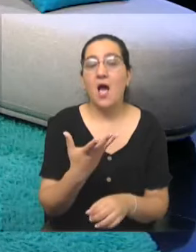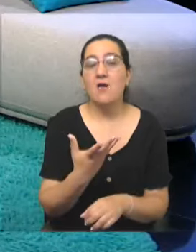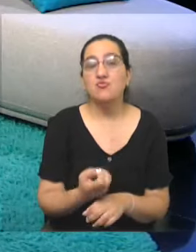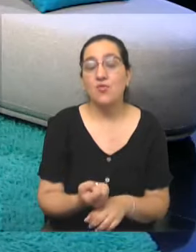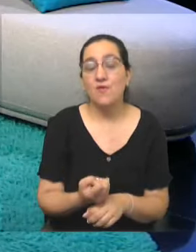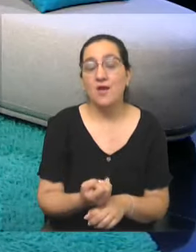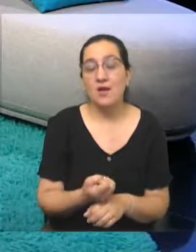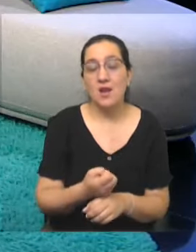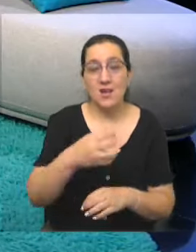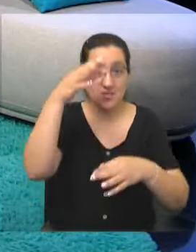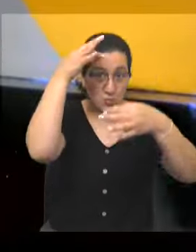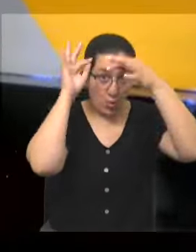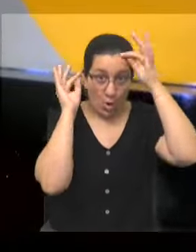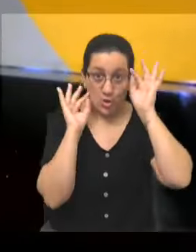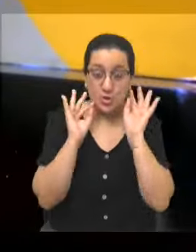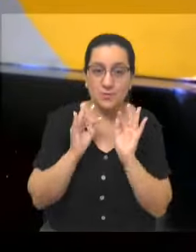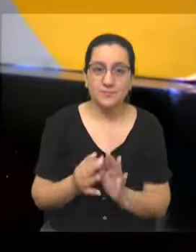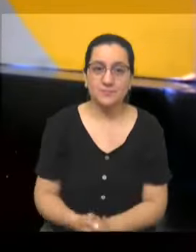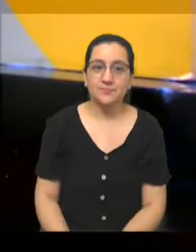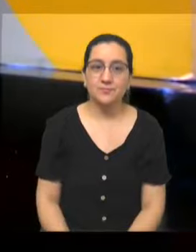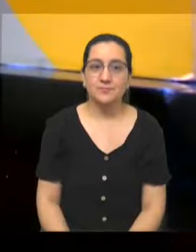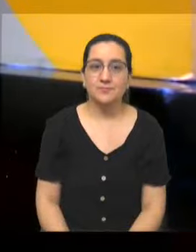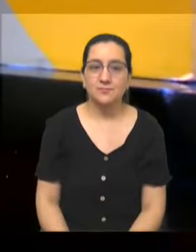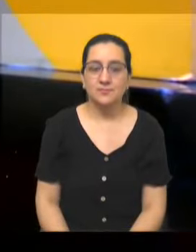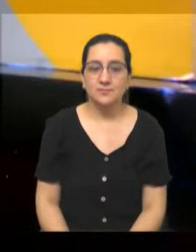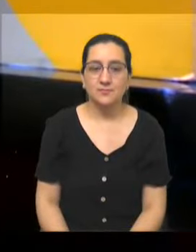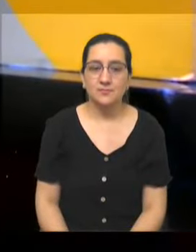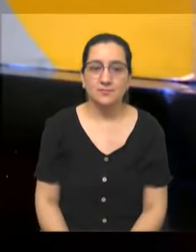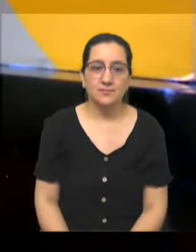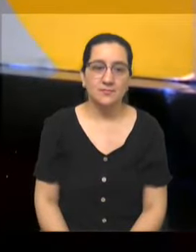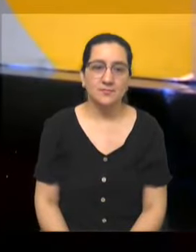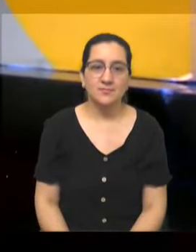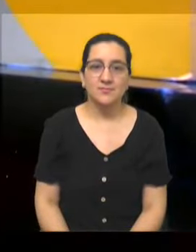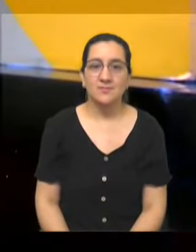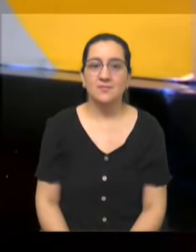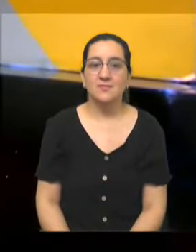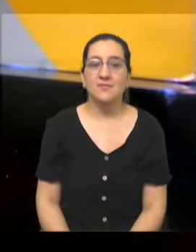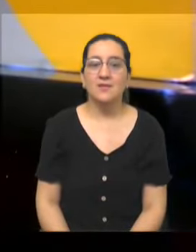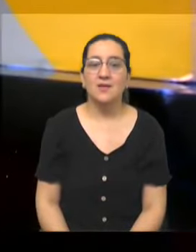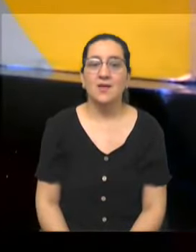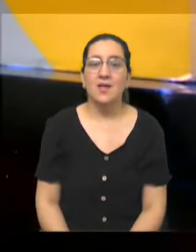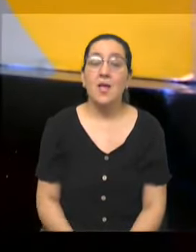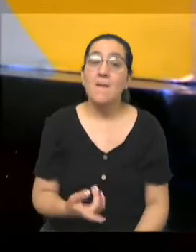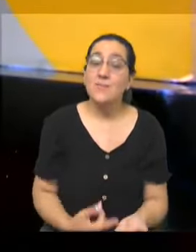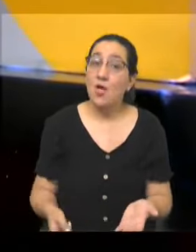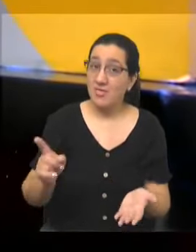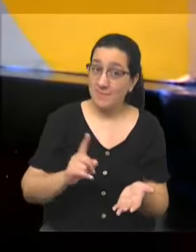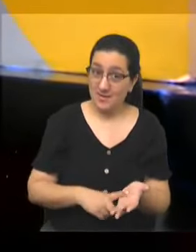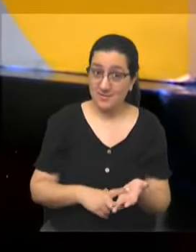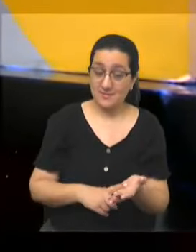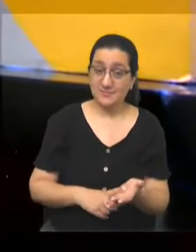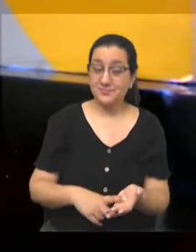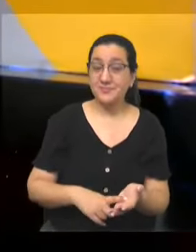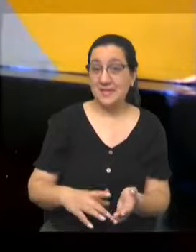así en el cuello. Está muy bien, mirá qué pinta de deportista. Me voy a quedar así para dar imagen de deportista. Pero aparte de eso,